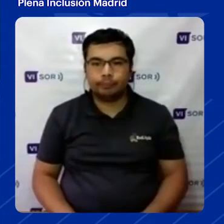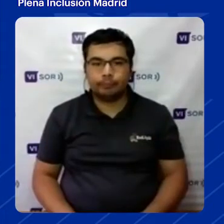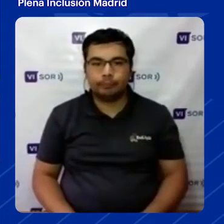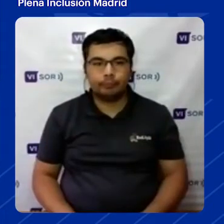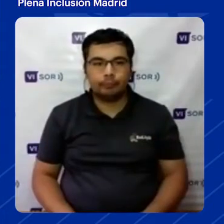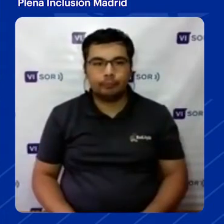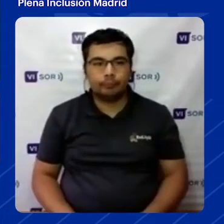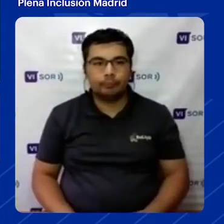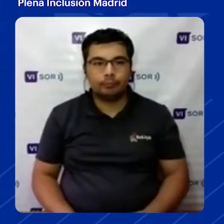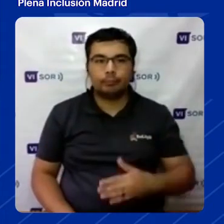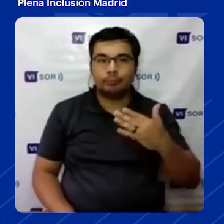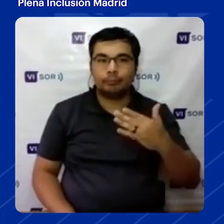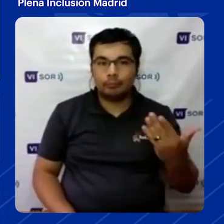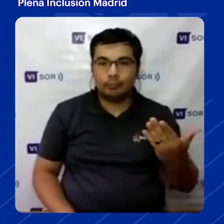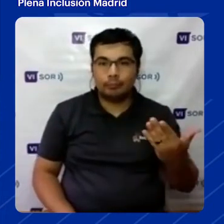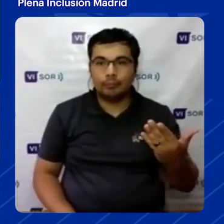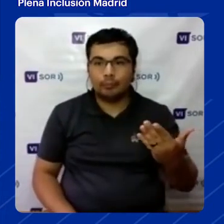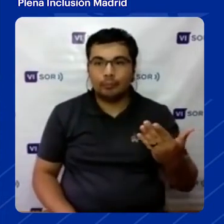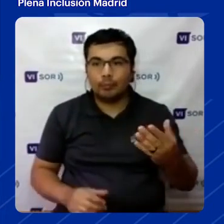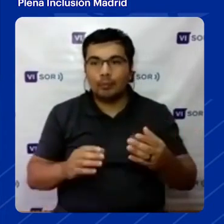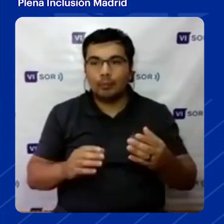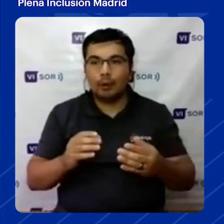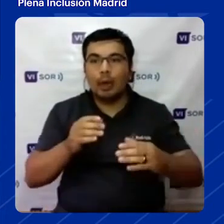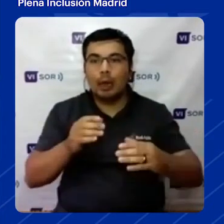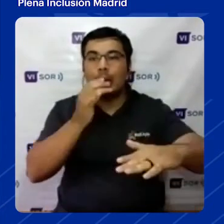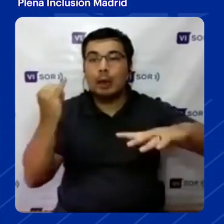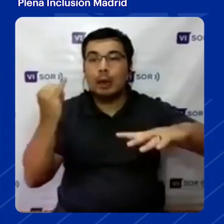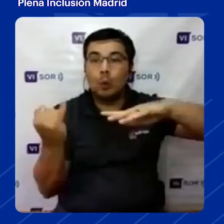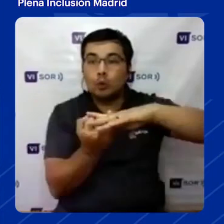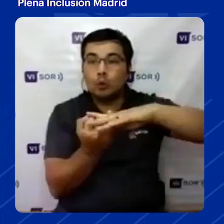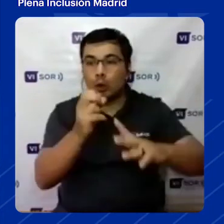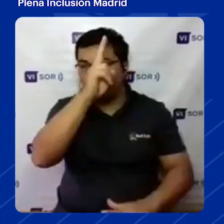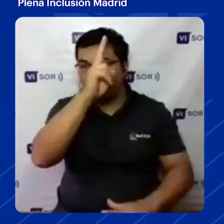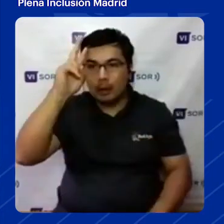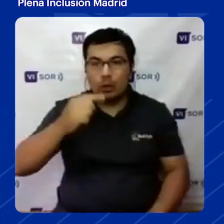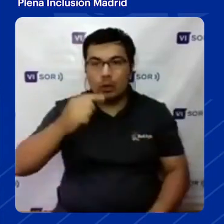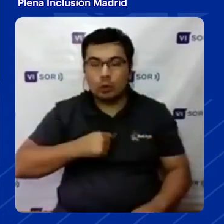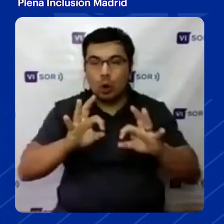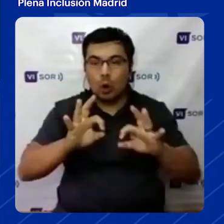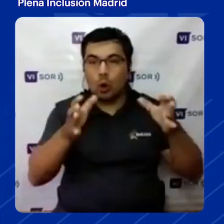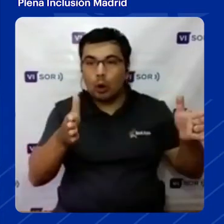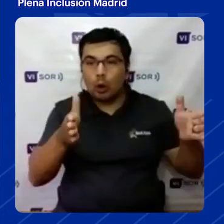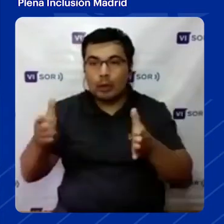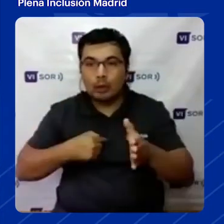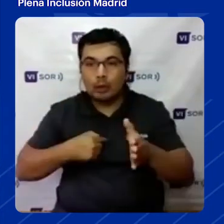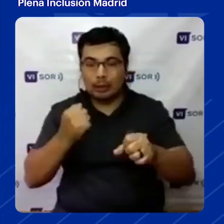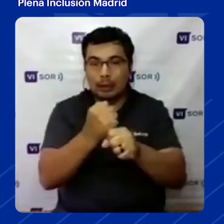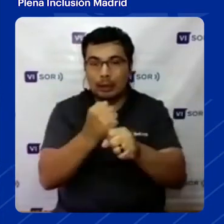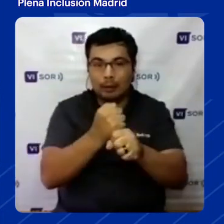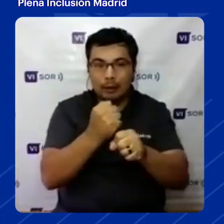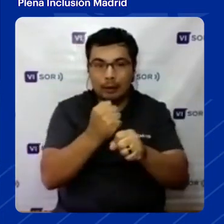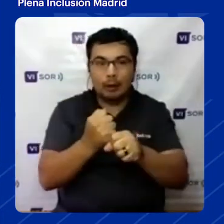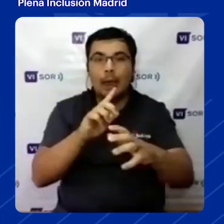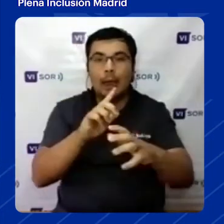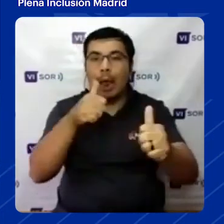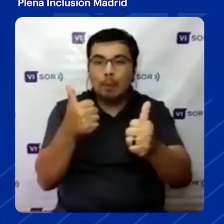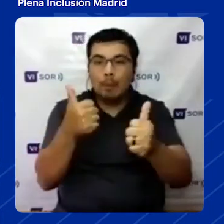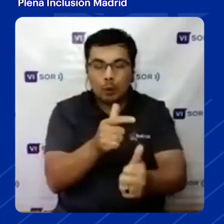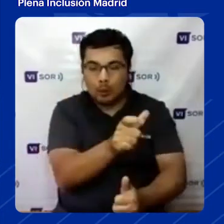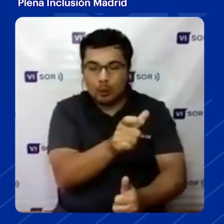Plena Inclusión Madrid, que es la organización en la que trabajo, es una organización de apoyo a personas con discapacidad